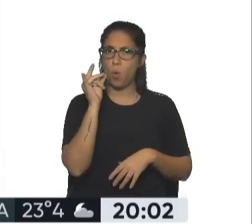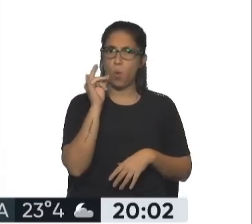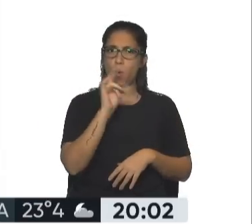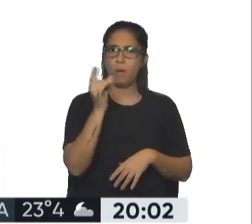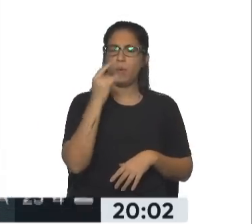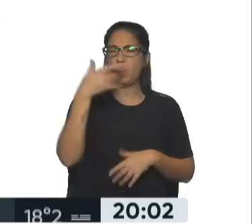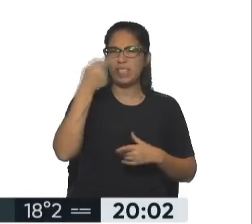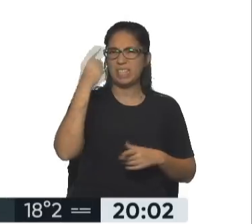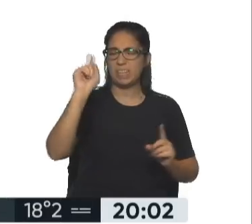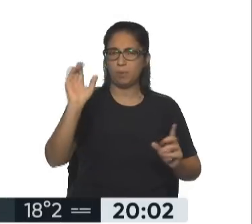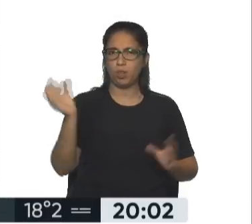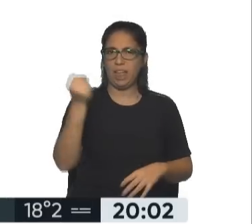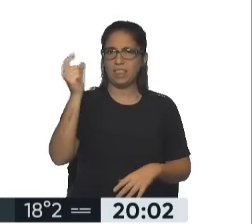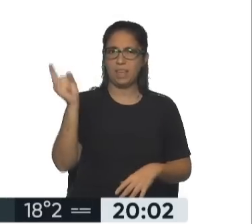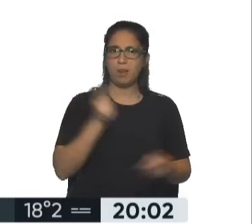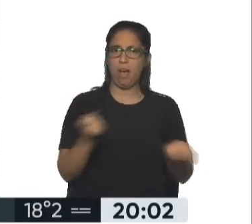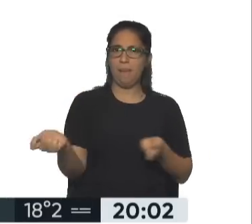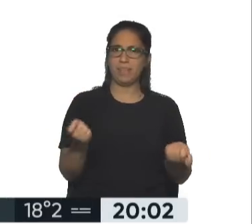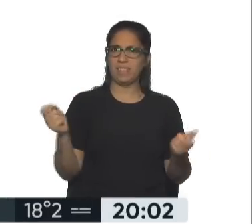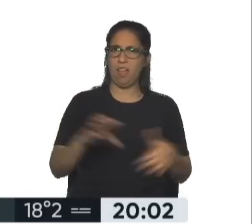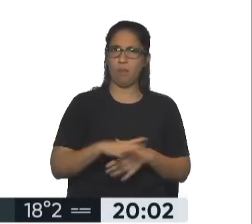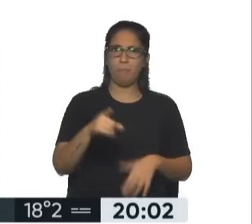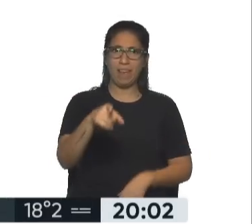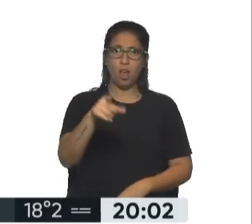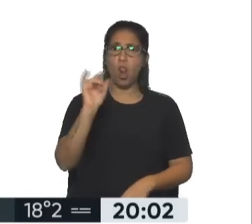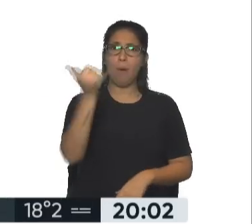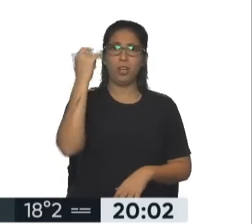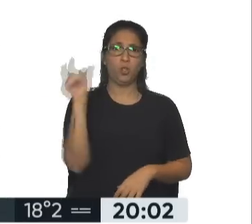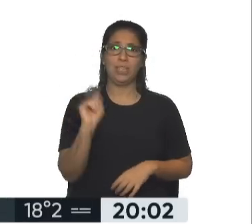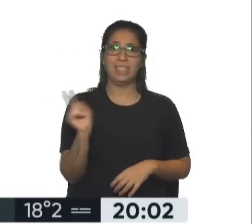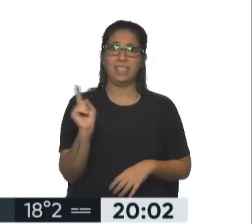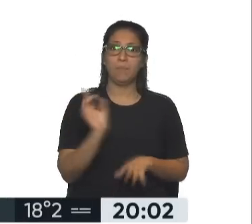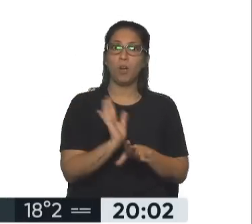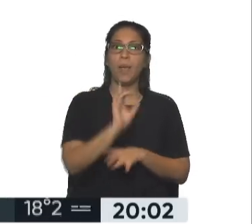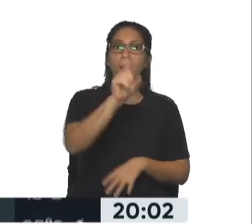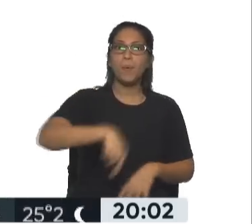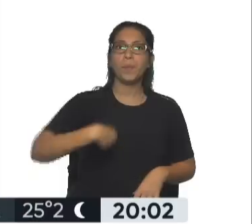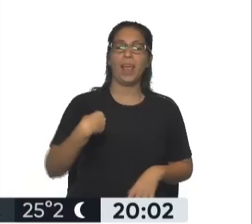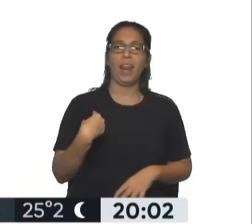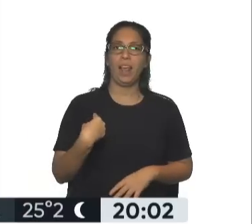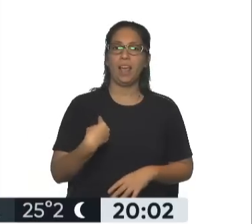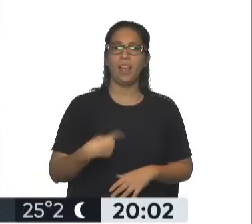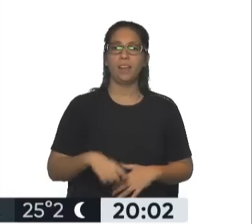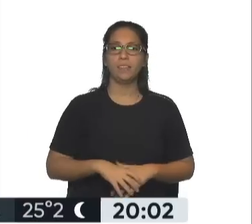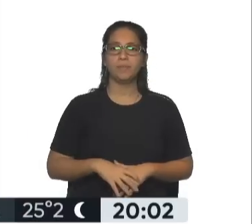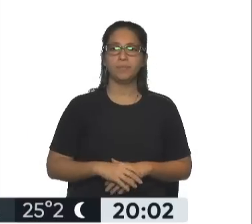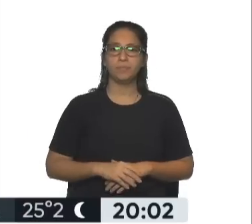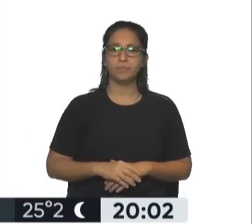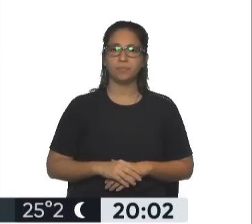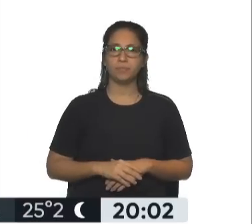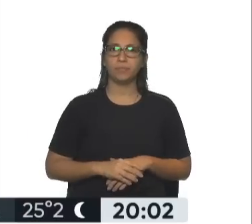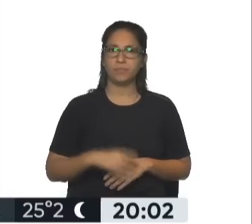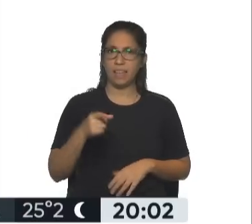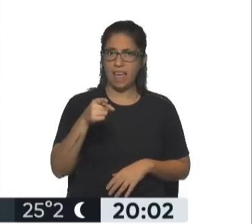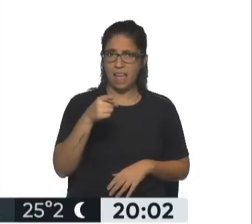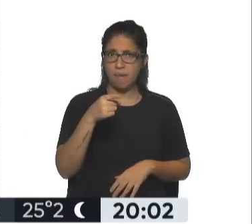el 50%, totalmente administrado. Pero no es lo mejor. ¿Por qué? Porque se produce, a partir de